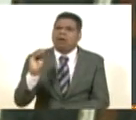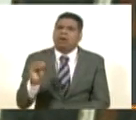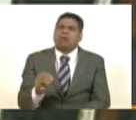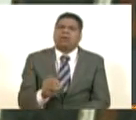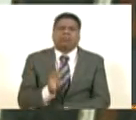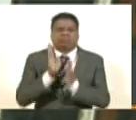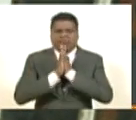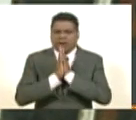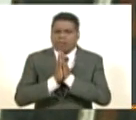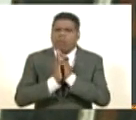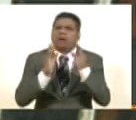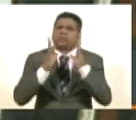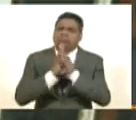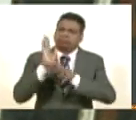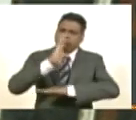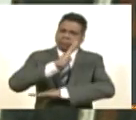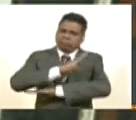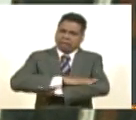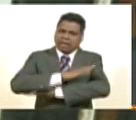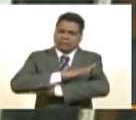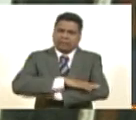cordura, a todos estos actos,